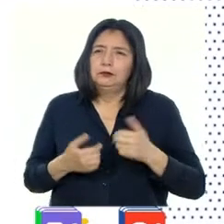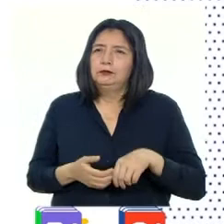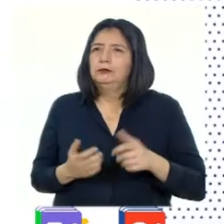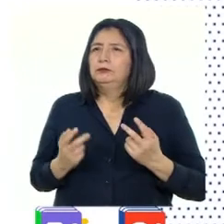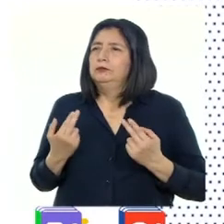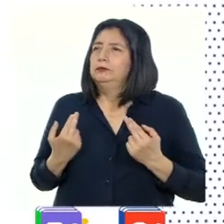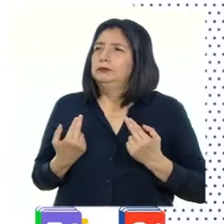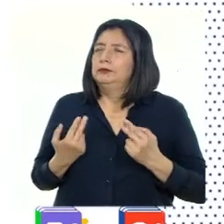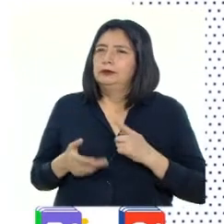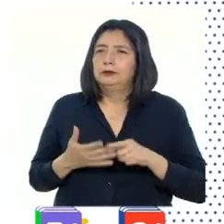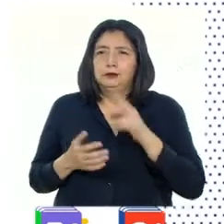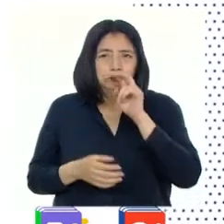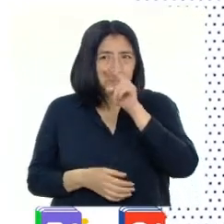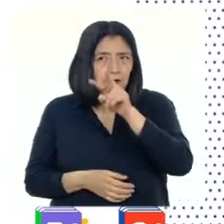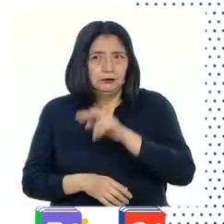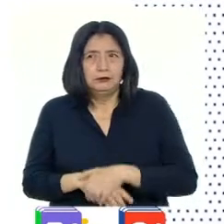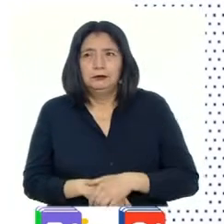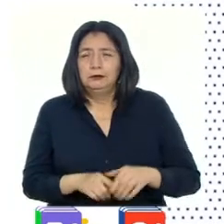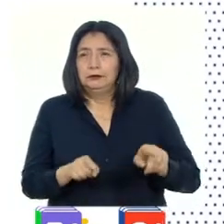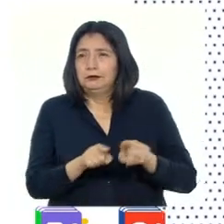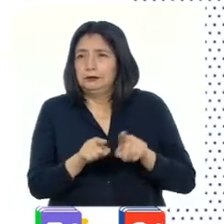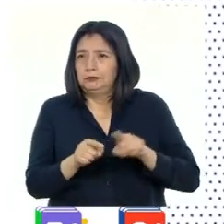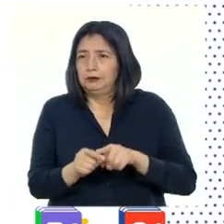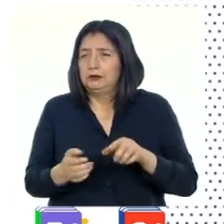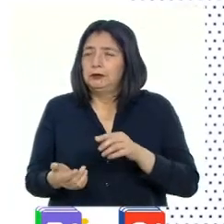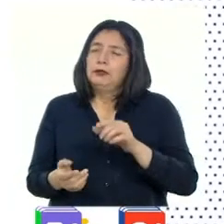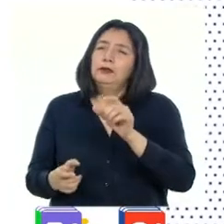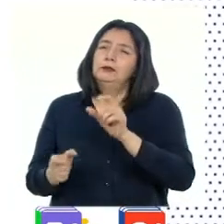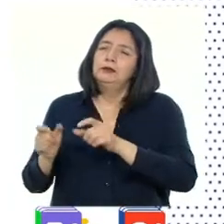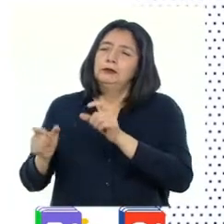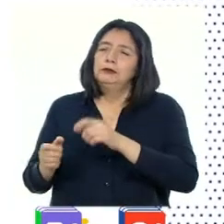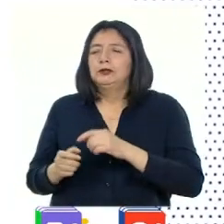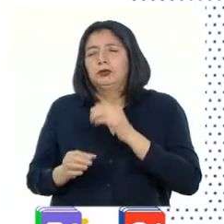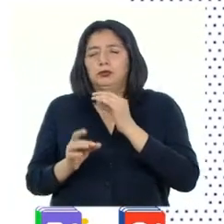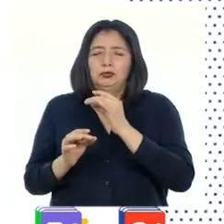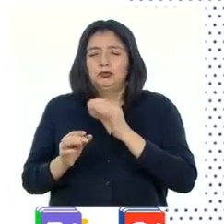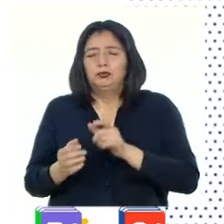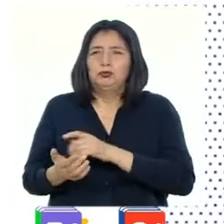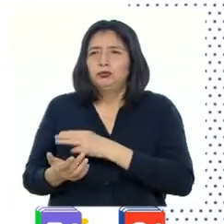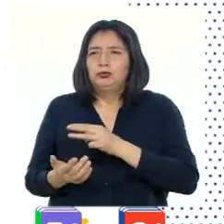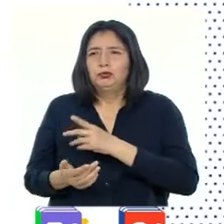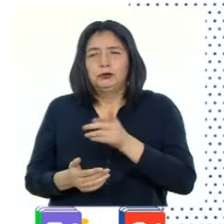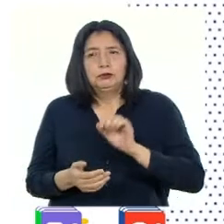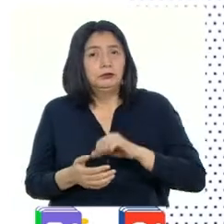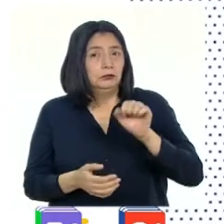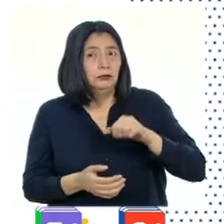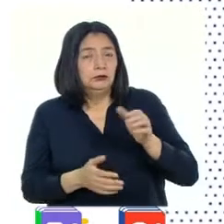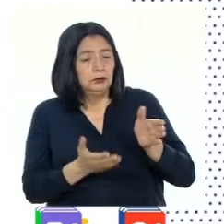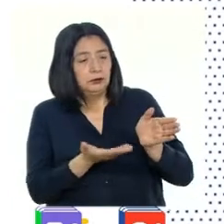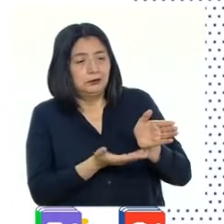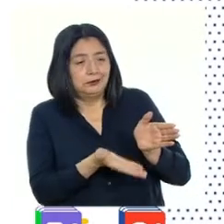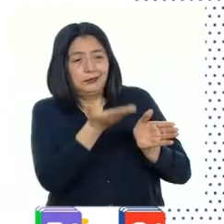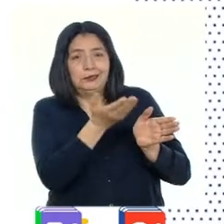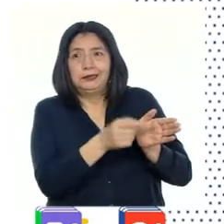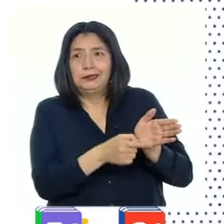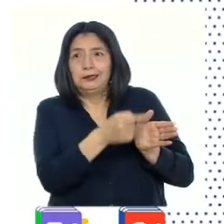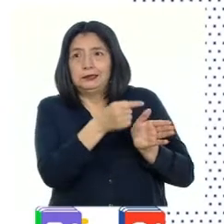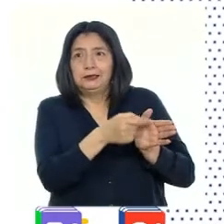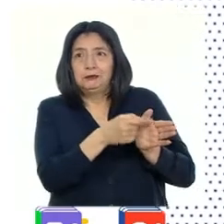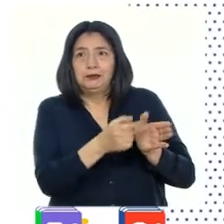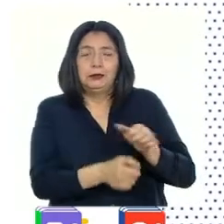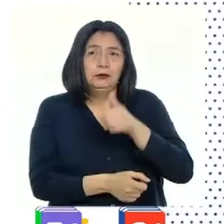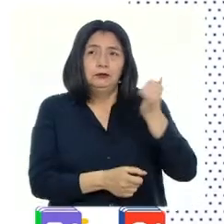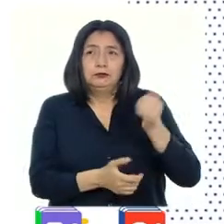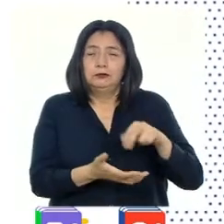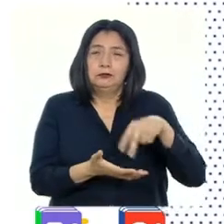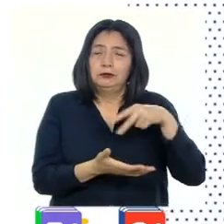las tijeras. ¿Lo ven? También hay músicos con sus instrumentos. Tiene razón, y en la parte superior vemos otra pareja de